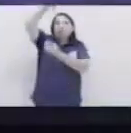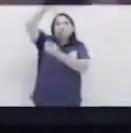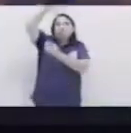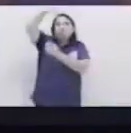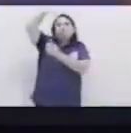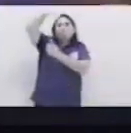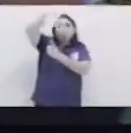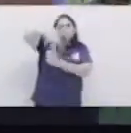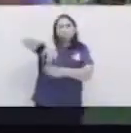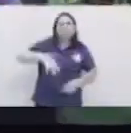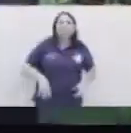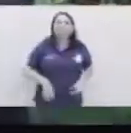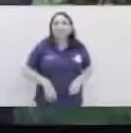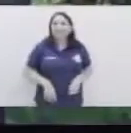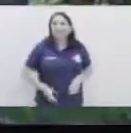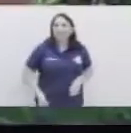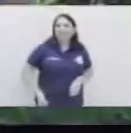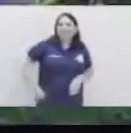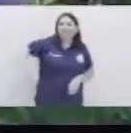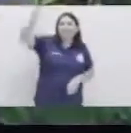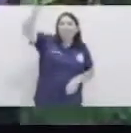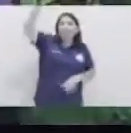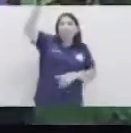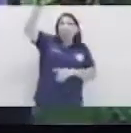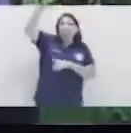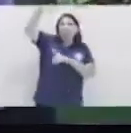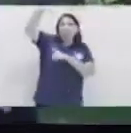suelo. Otra vez, ¿listos? ¡Fuerte!